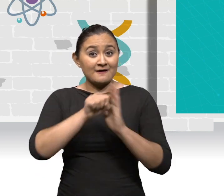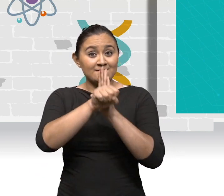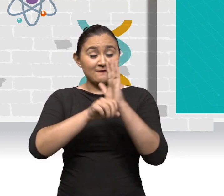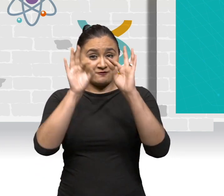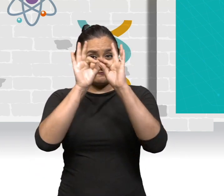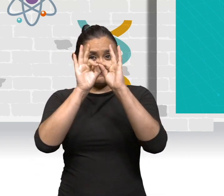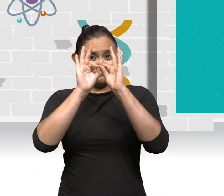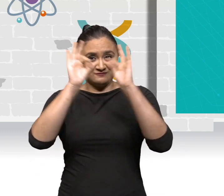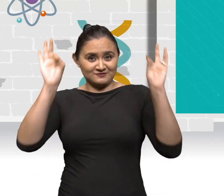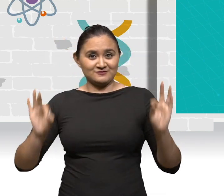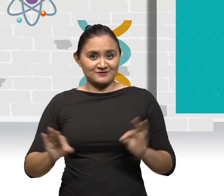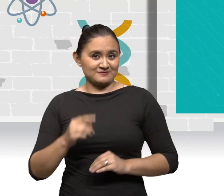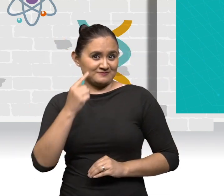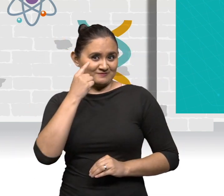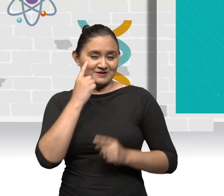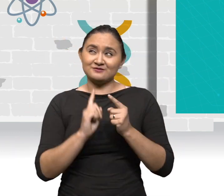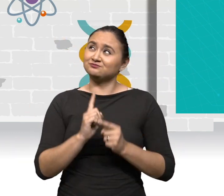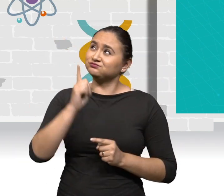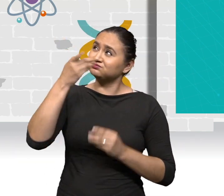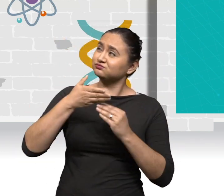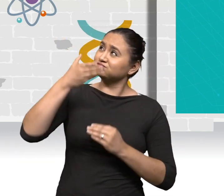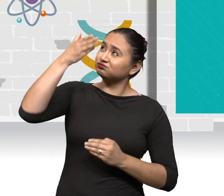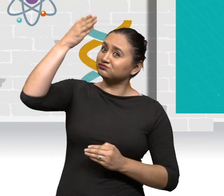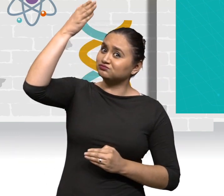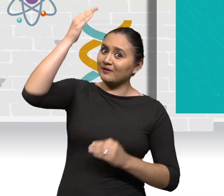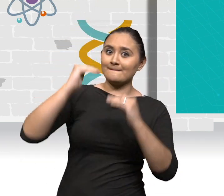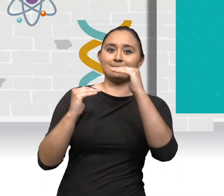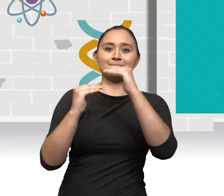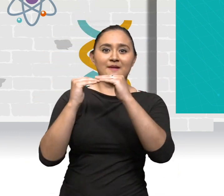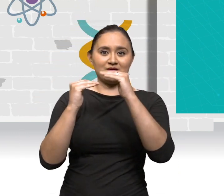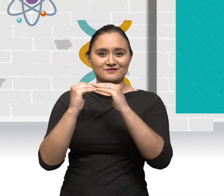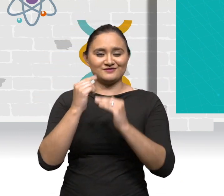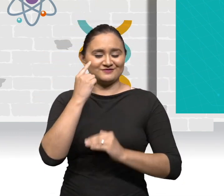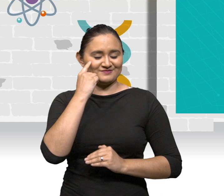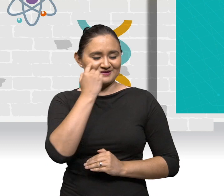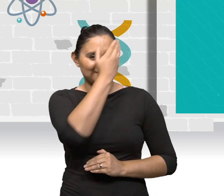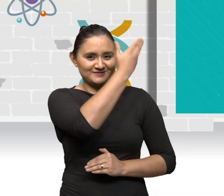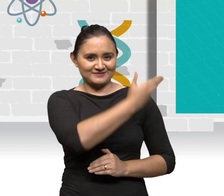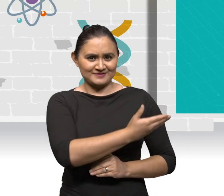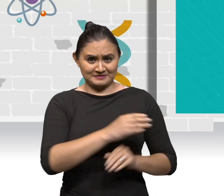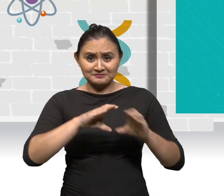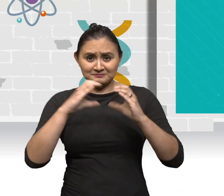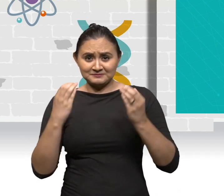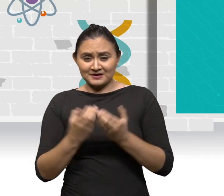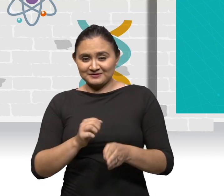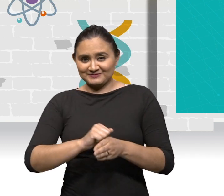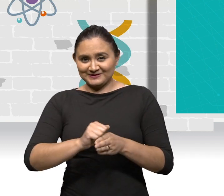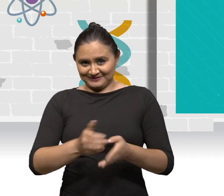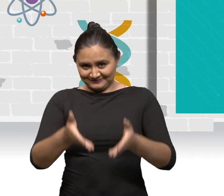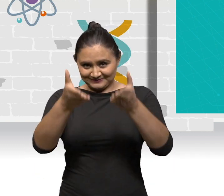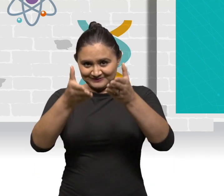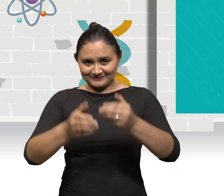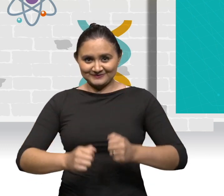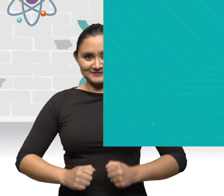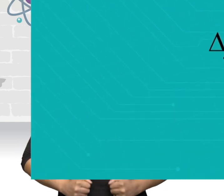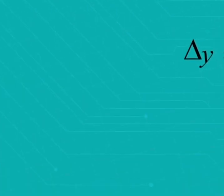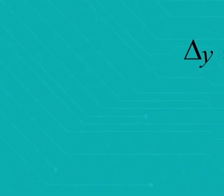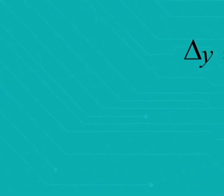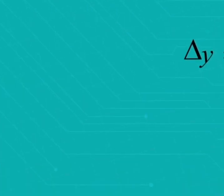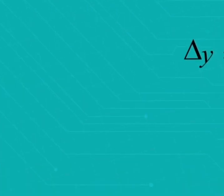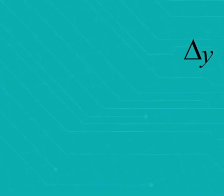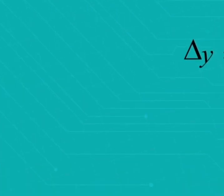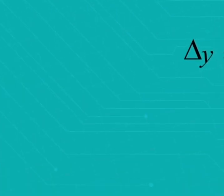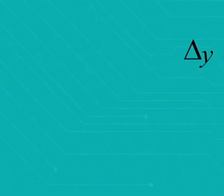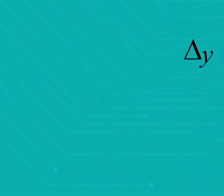máxima reemplazamos y tenemos que delta y max es igual a 37 al cuadrado por el seno